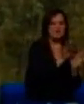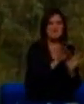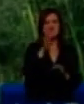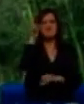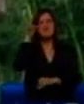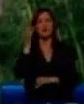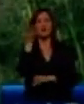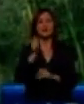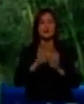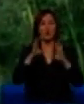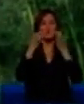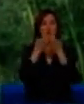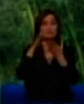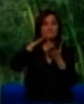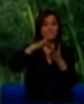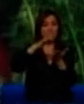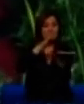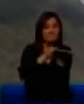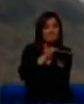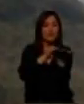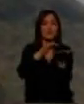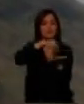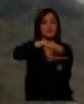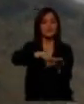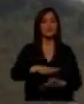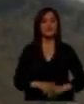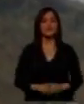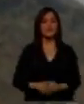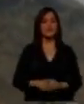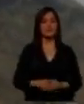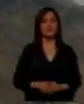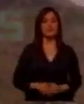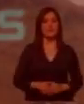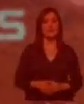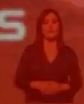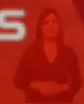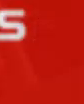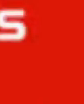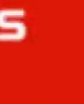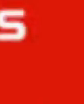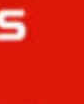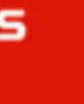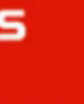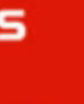el Comité de Gestión de Riesgos Cantonal. En Cuenca, Iván Rodríguez, 24 horas.